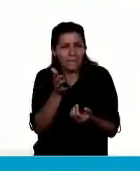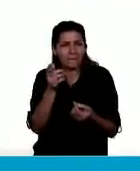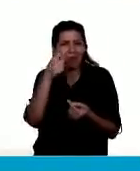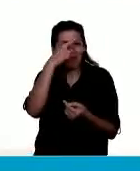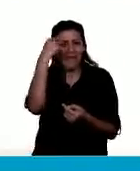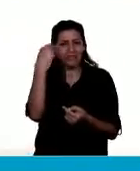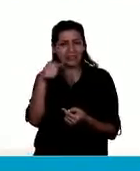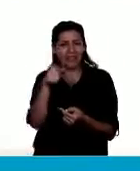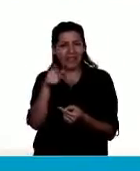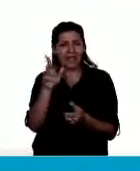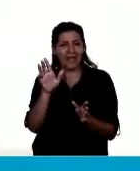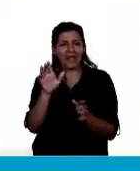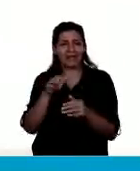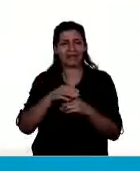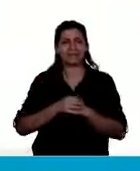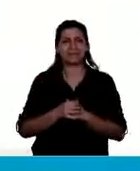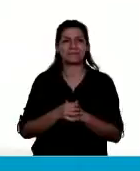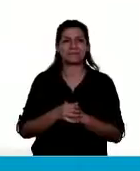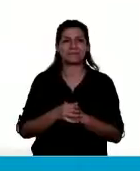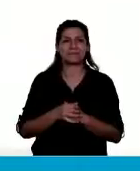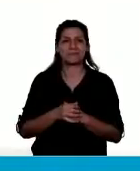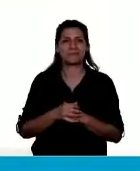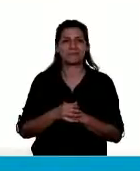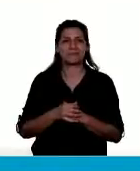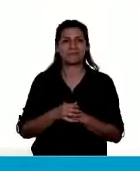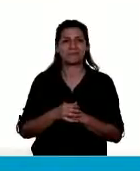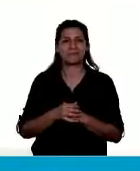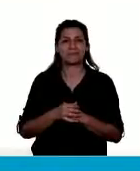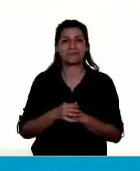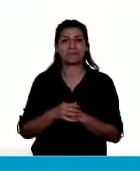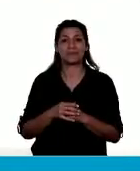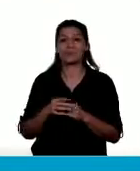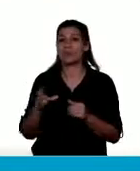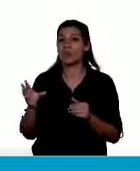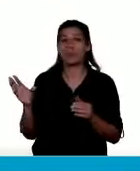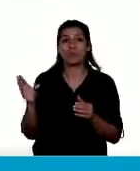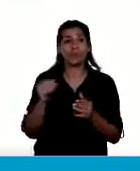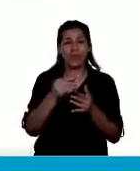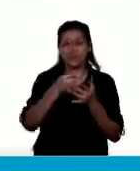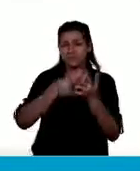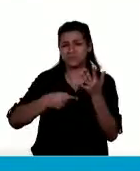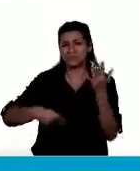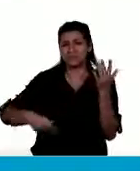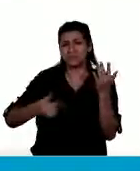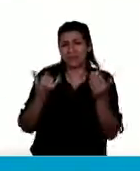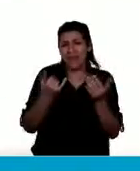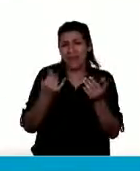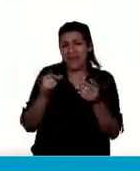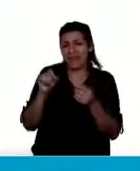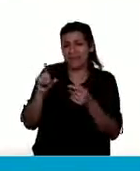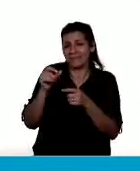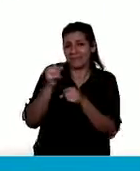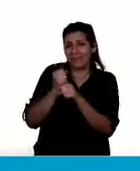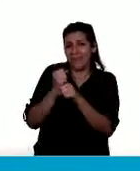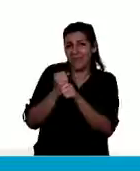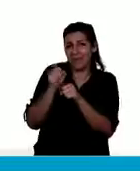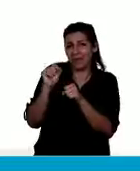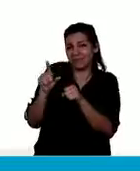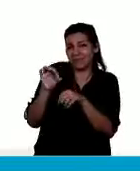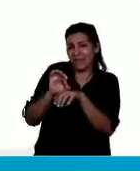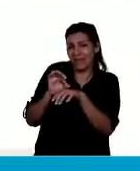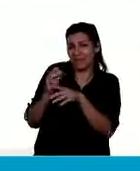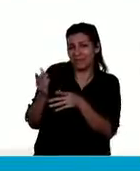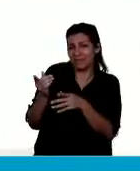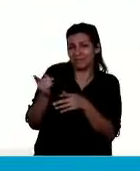de medicamentos. Y todo esto, y seguramente mucho más de lo que ha sido dicho acá, ¿no? Cómo se